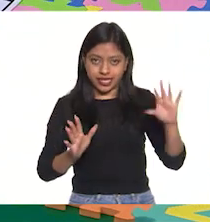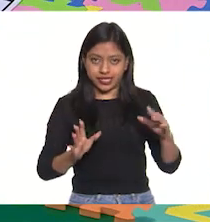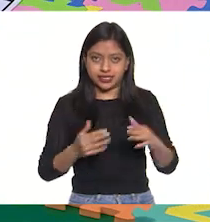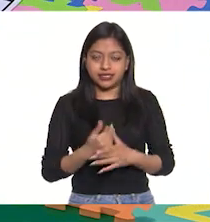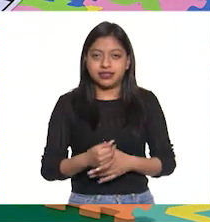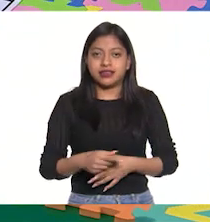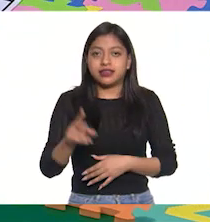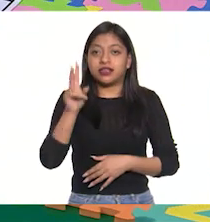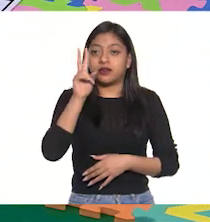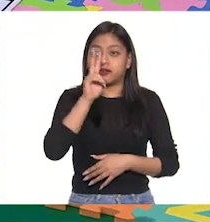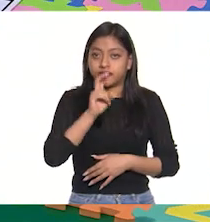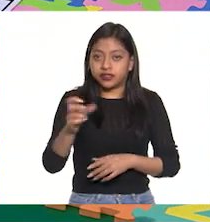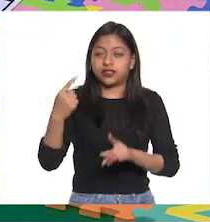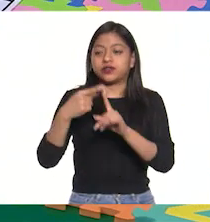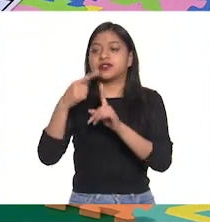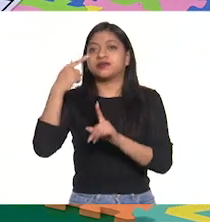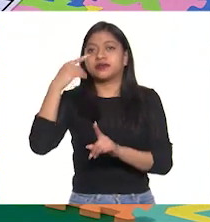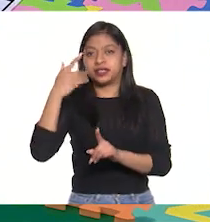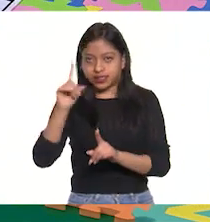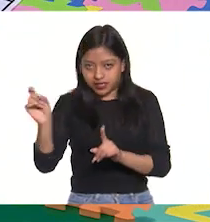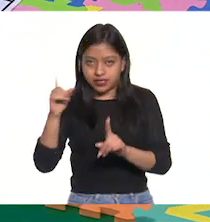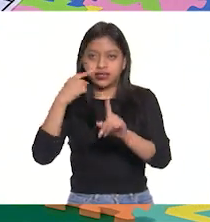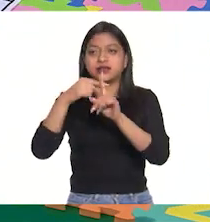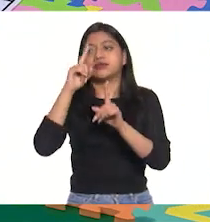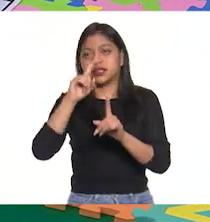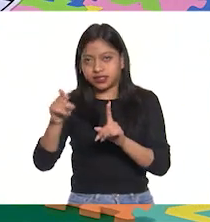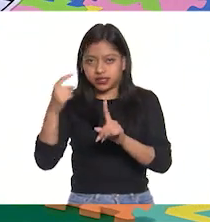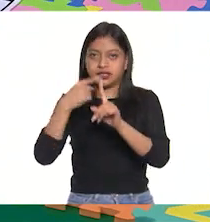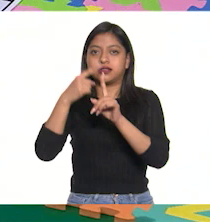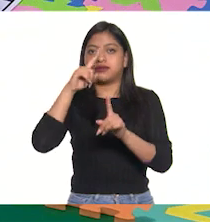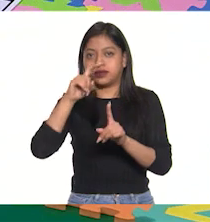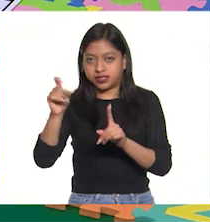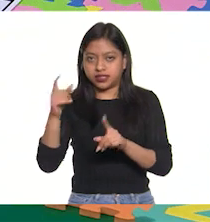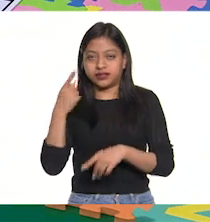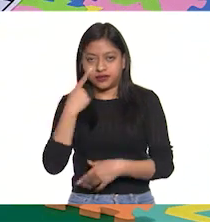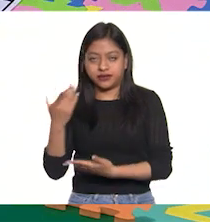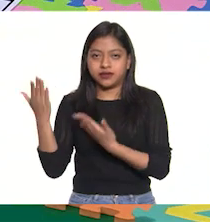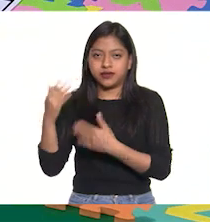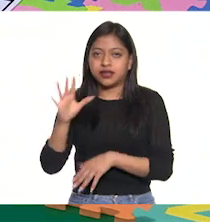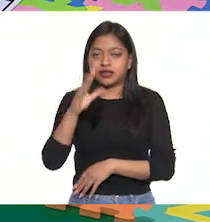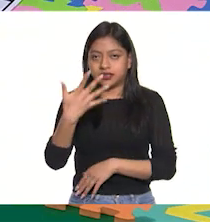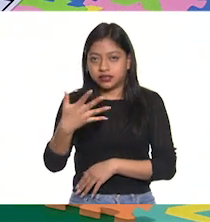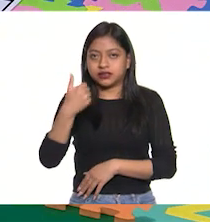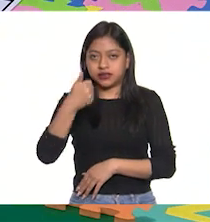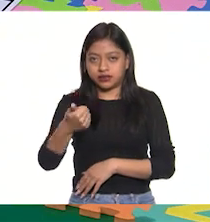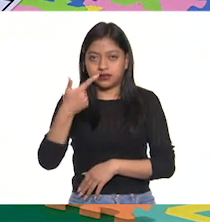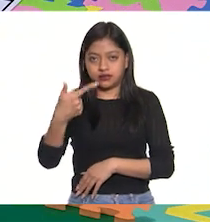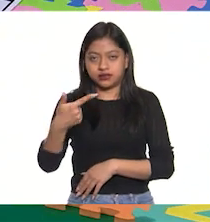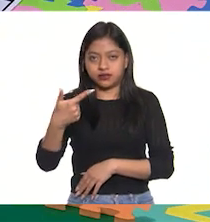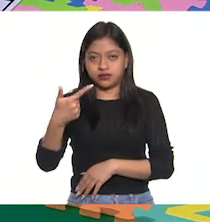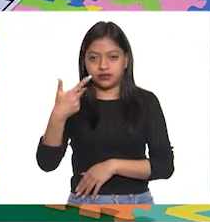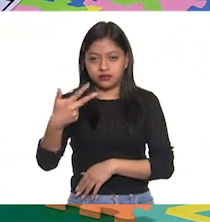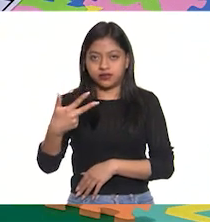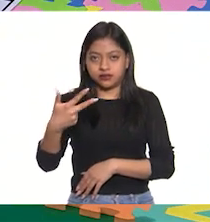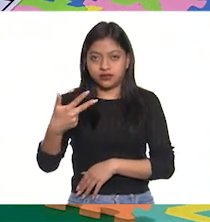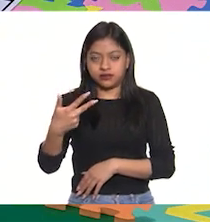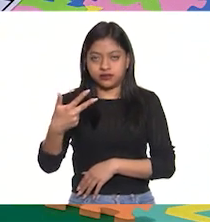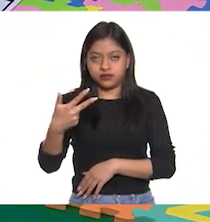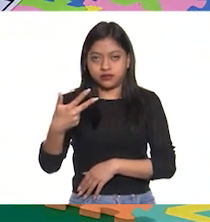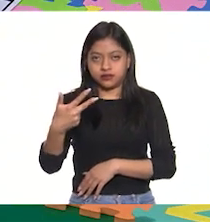son 1, 2, 3, 4, 5, 6, 7,